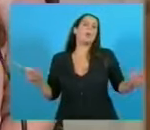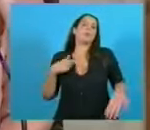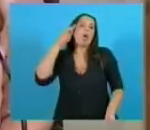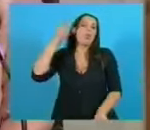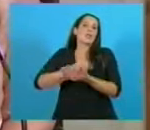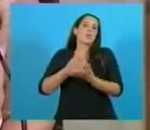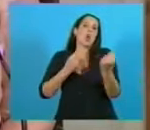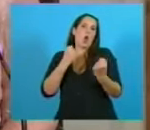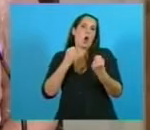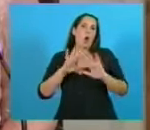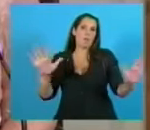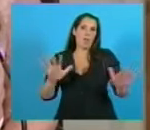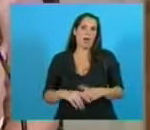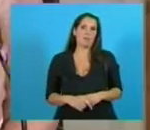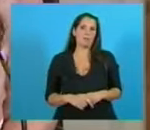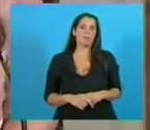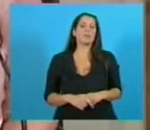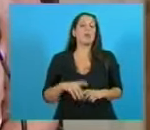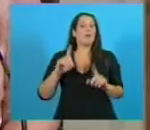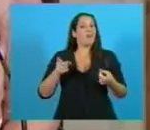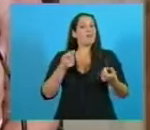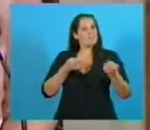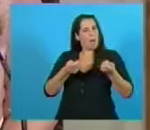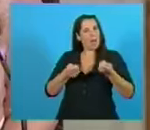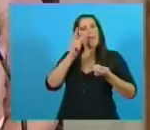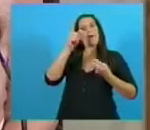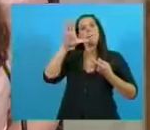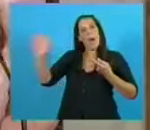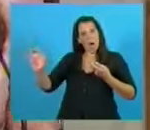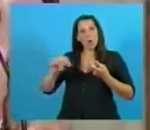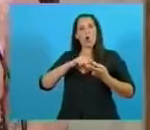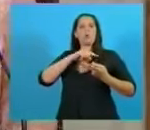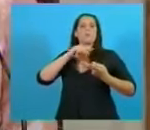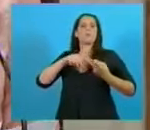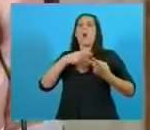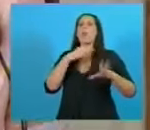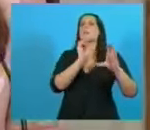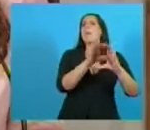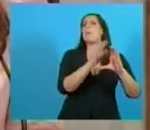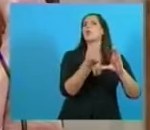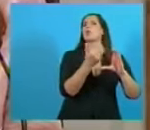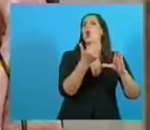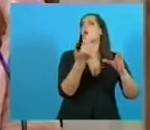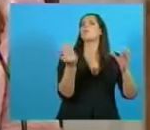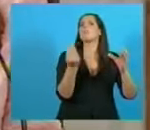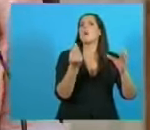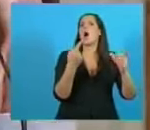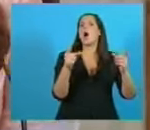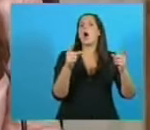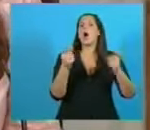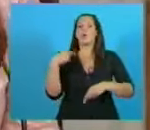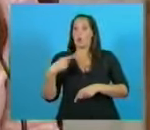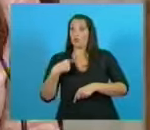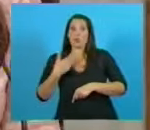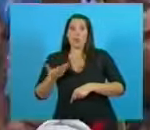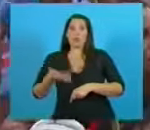un movimiento del mercado. Manipulan bancos. Los retiros de los depósitos en los bancos griegos ascendieron a 3.000 millones y nosotros